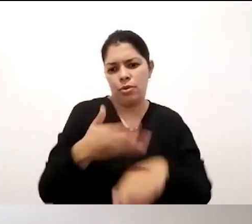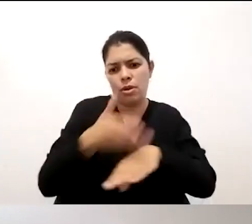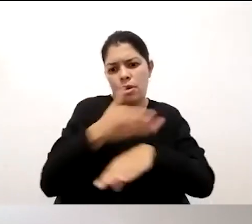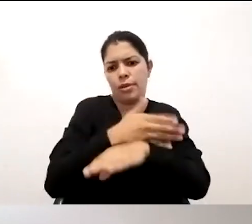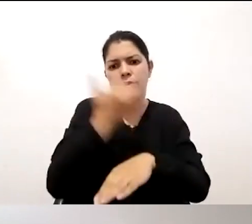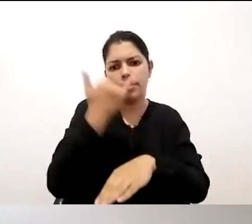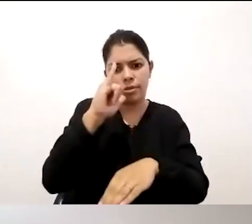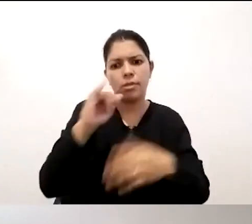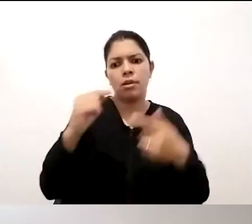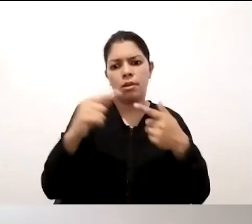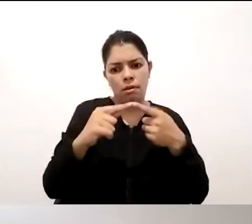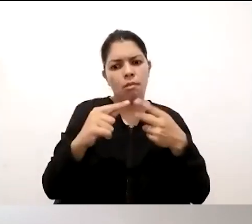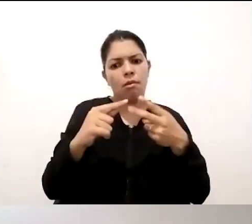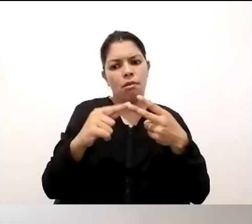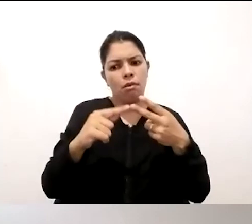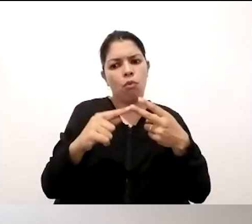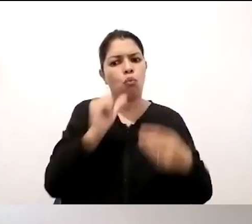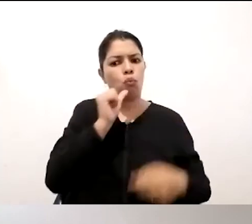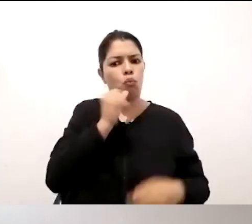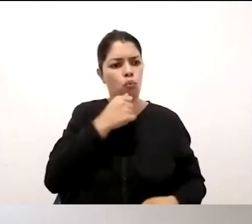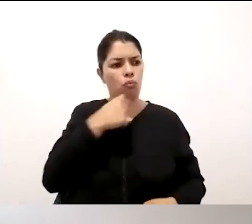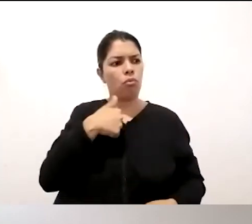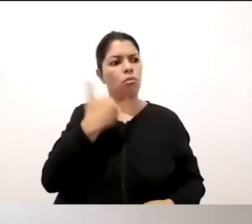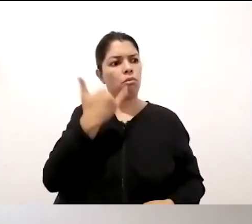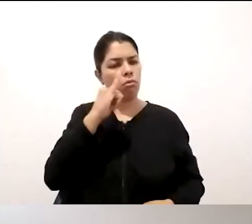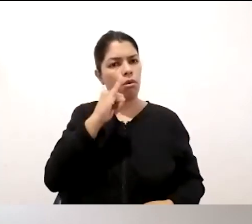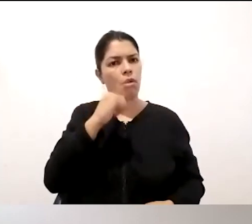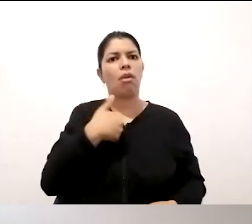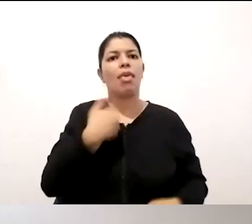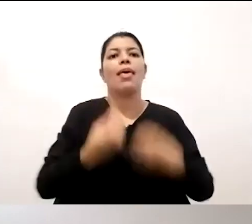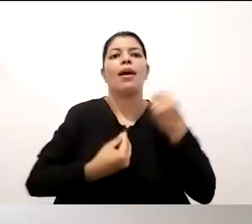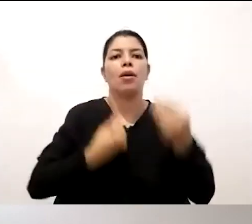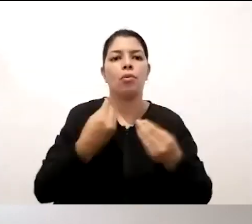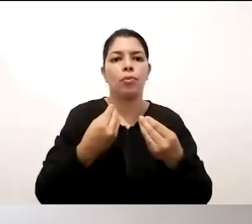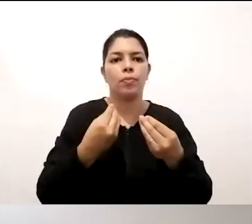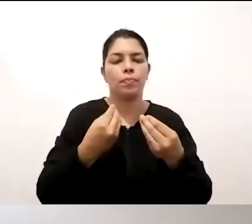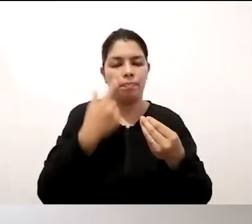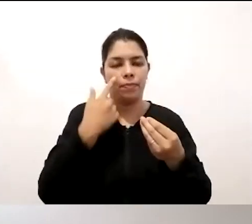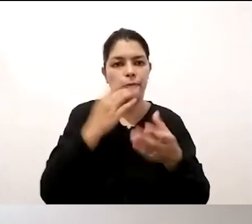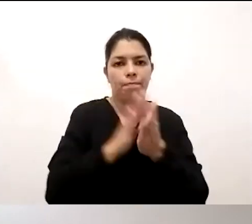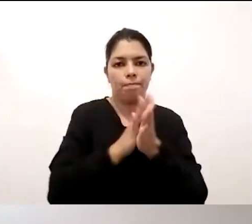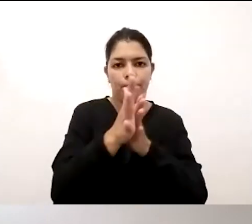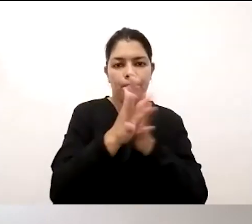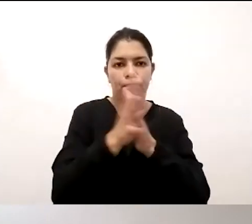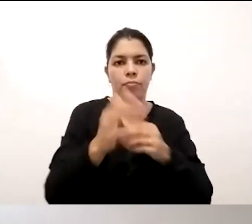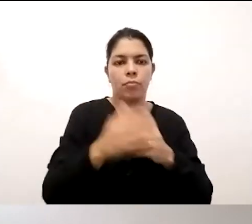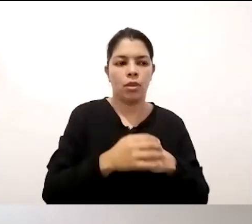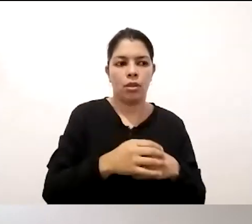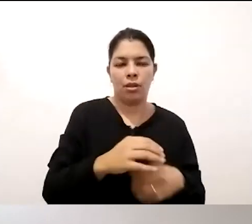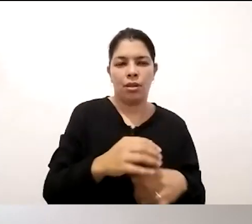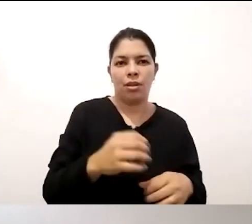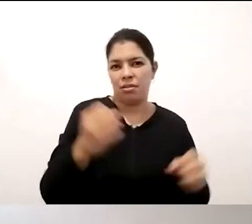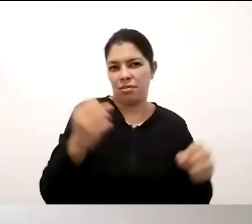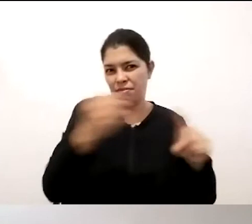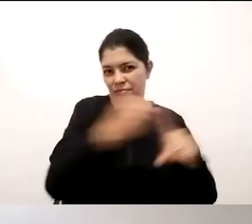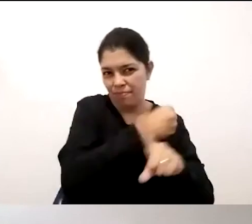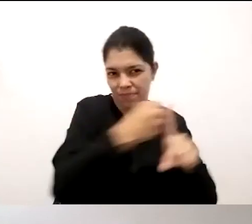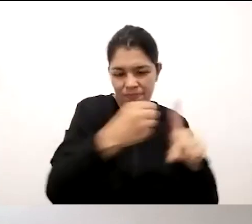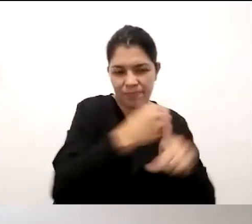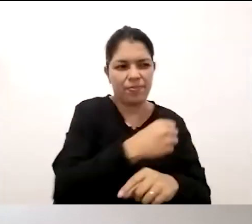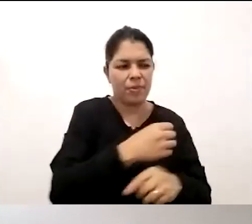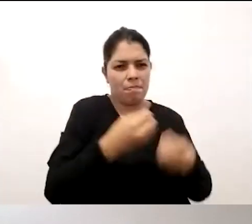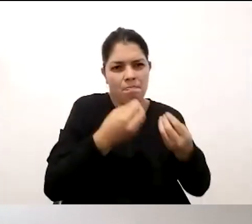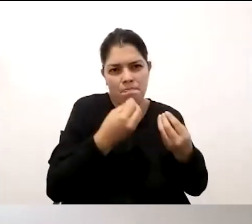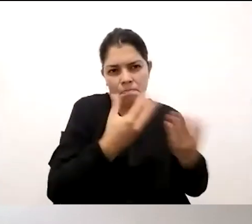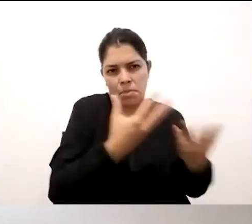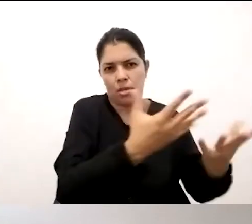de violencia. Entonces, esto se llaman las rutas. Para ello, en el caso de violencia física, verbal, psicológica, sexual,